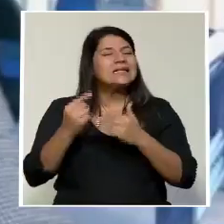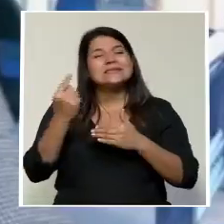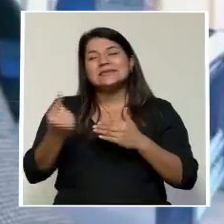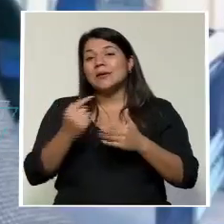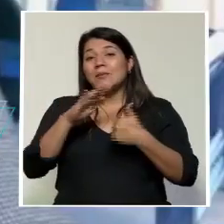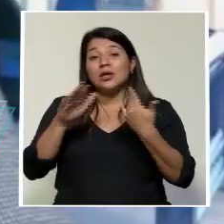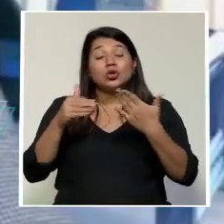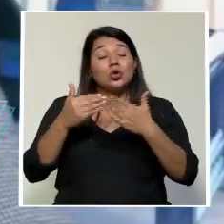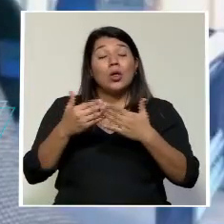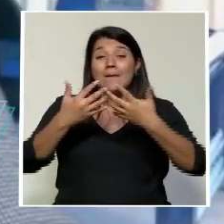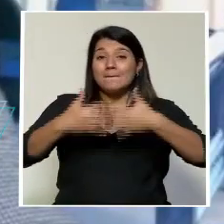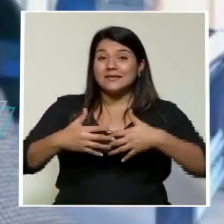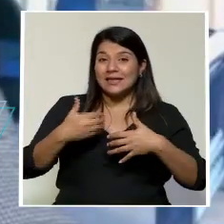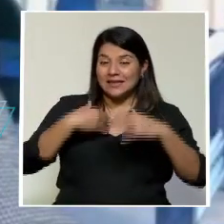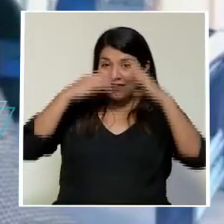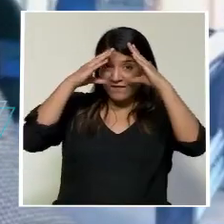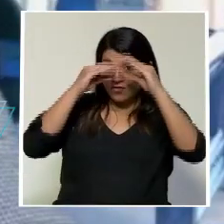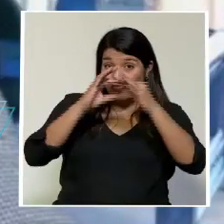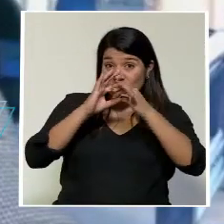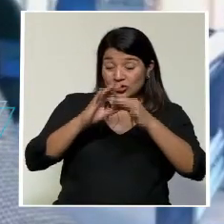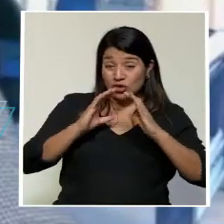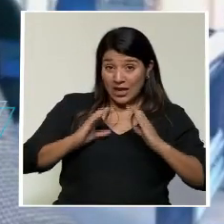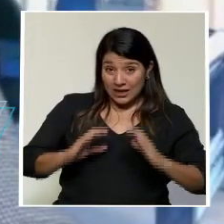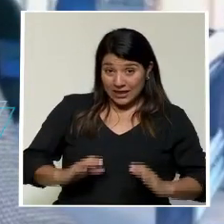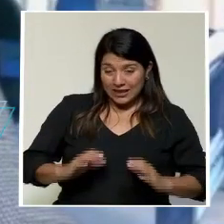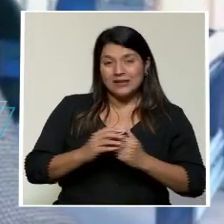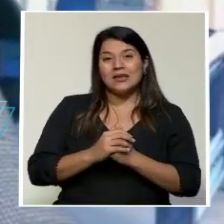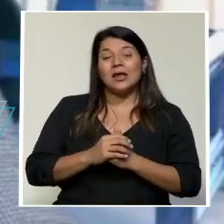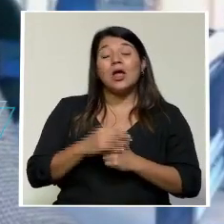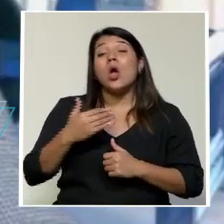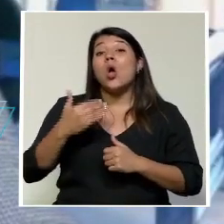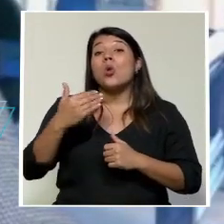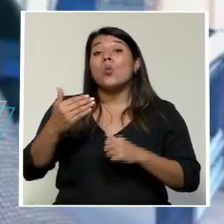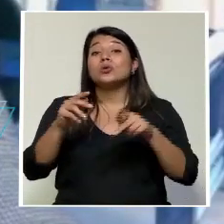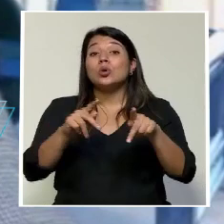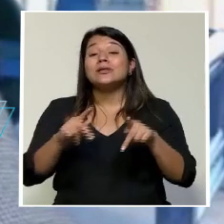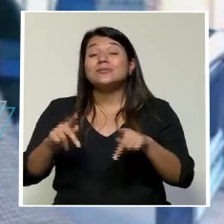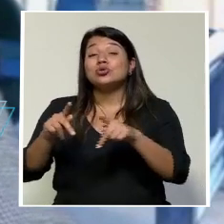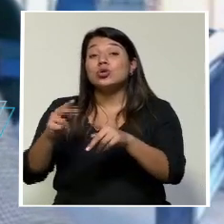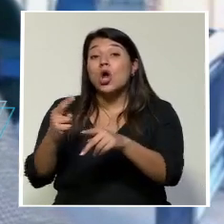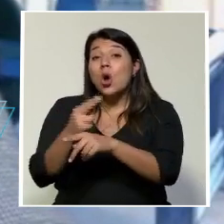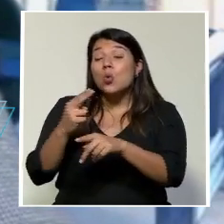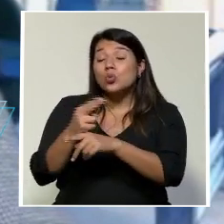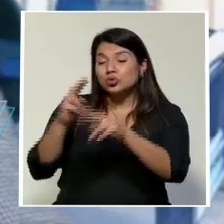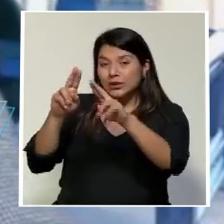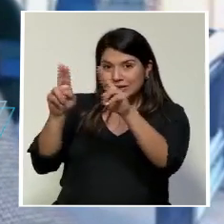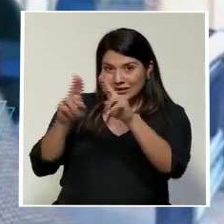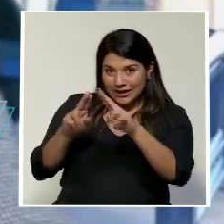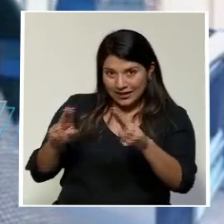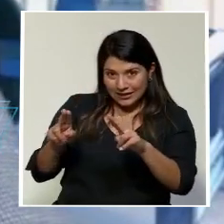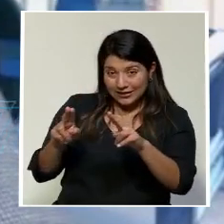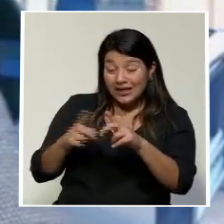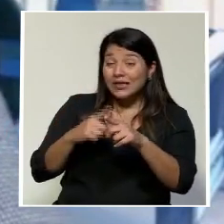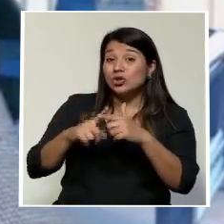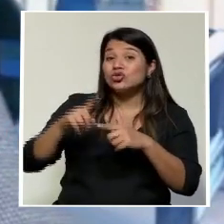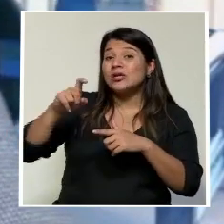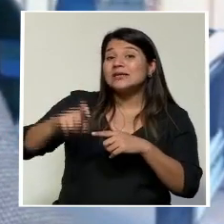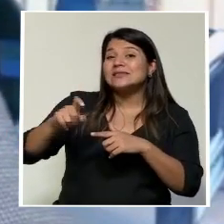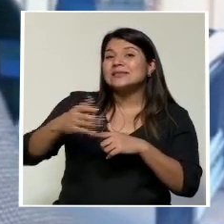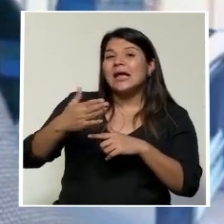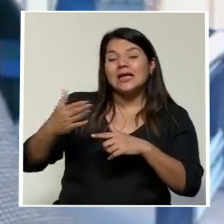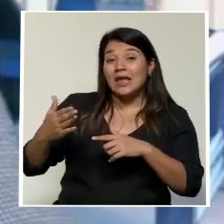al estar consumiendo servicios a través del internet que es una red pública se necesita que el